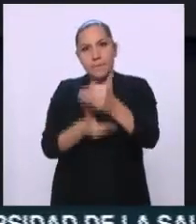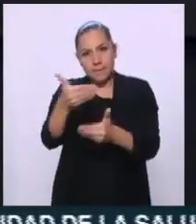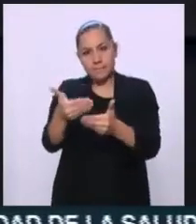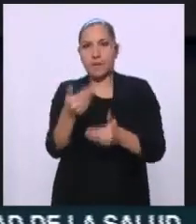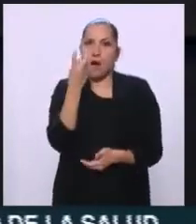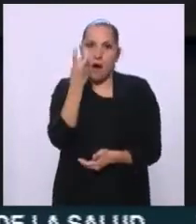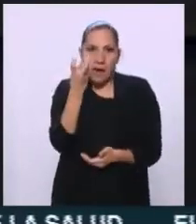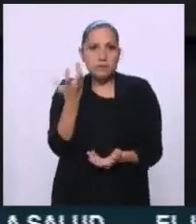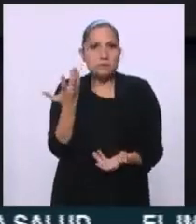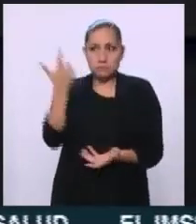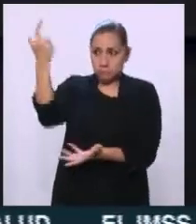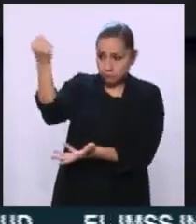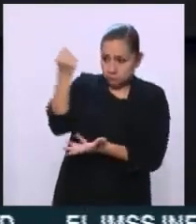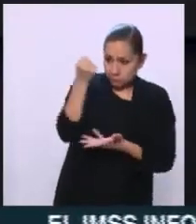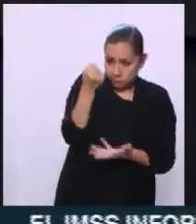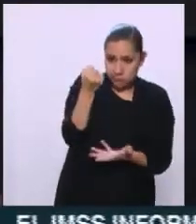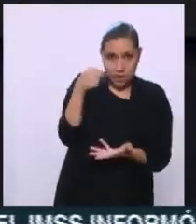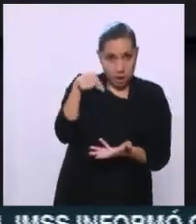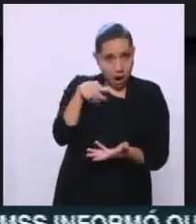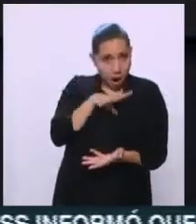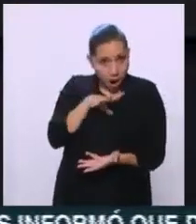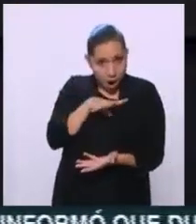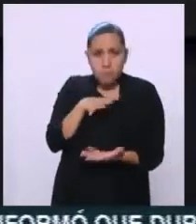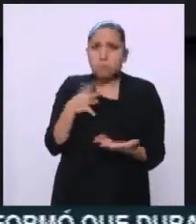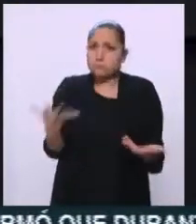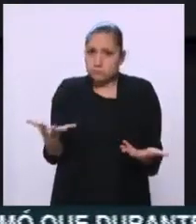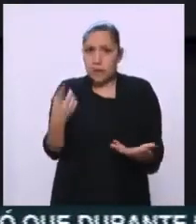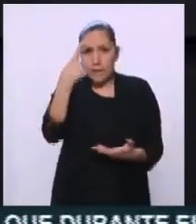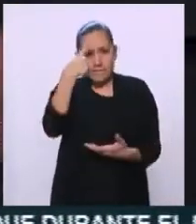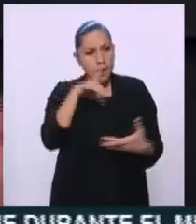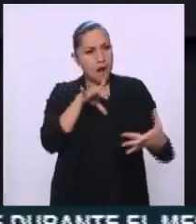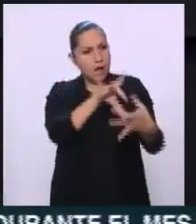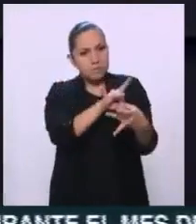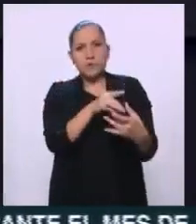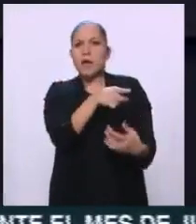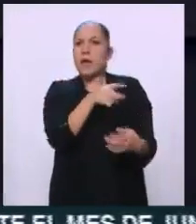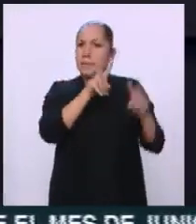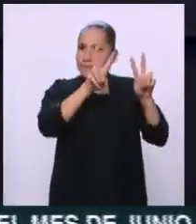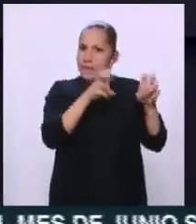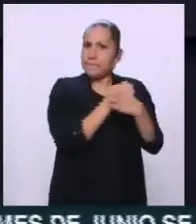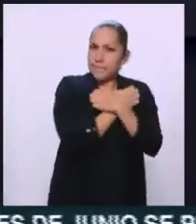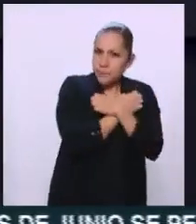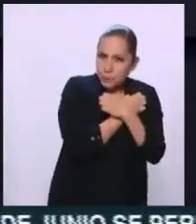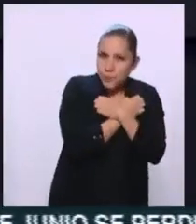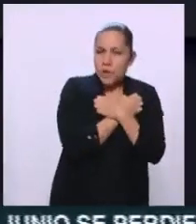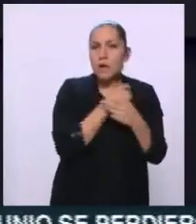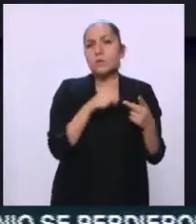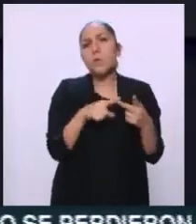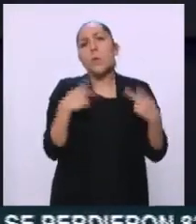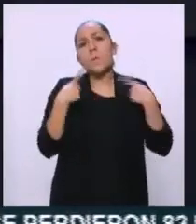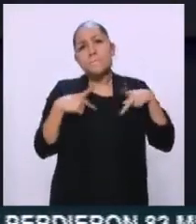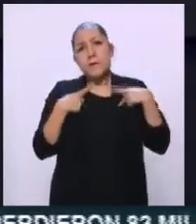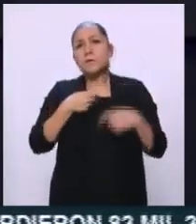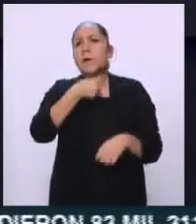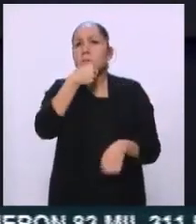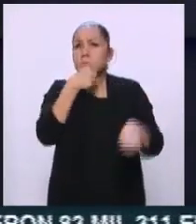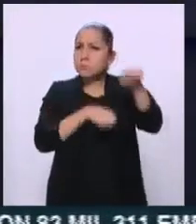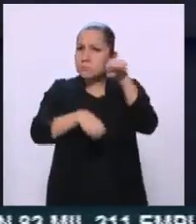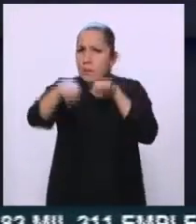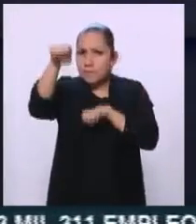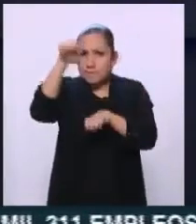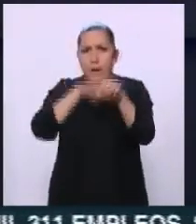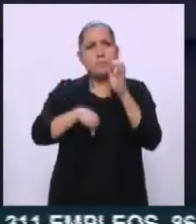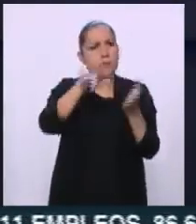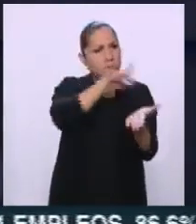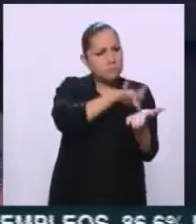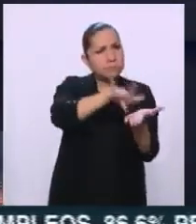materia presupuestal para educación, para los adultos mayores, en fin, todo eso hay una crítica que